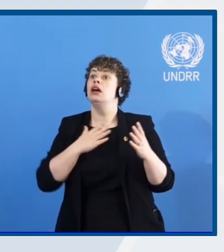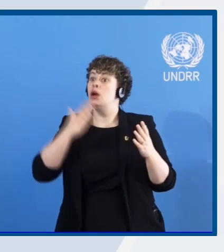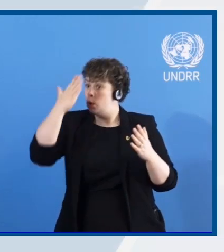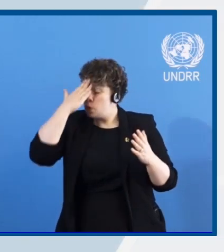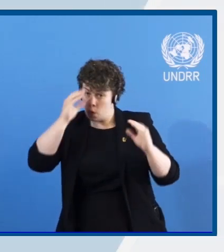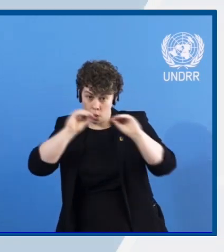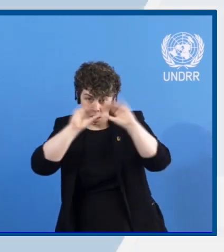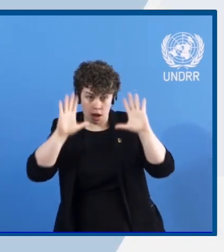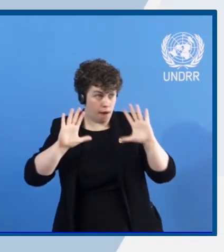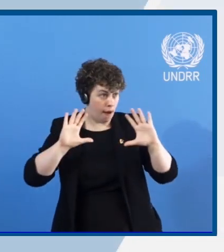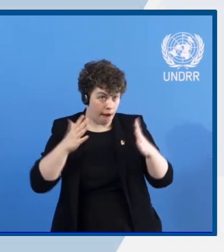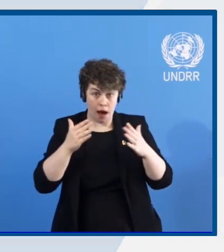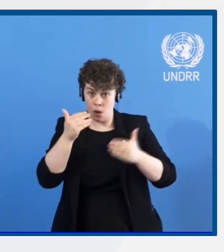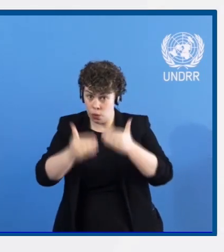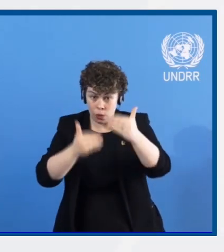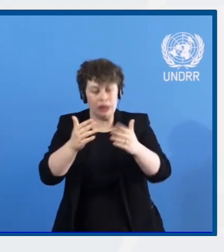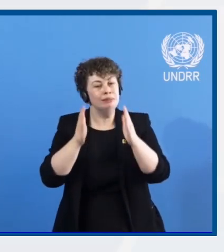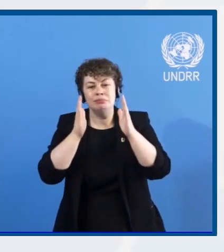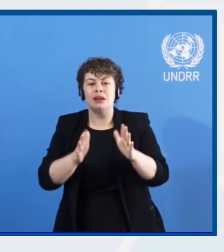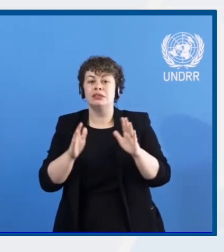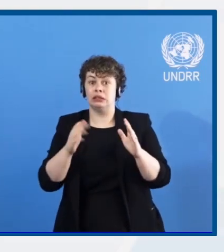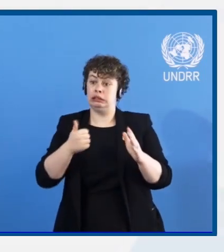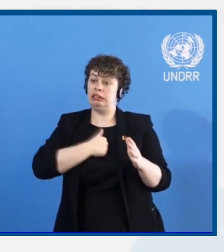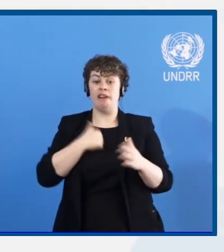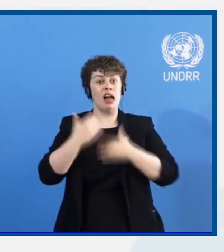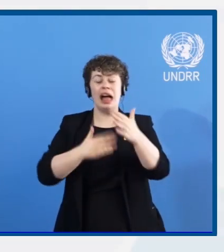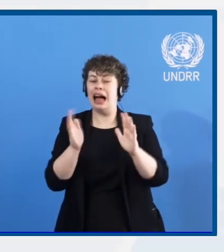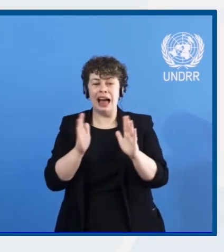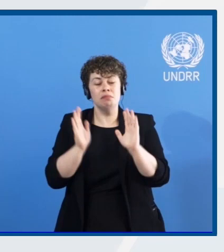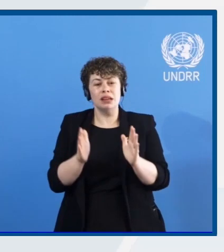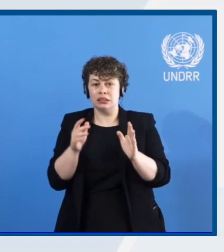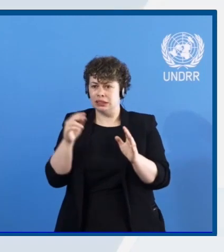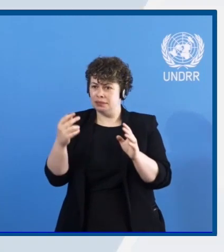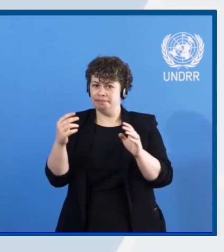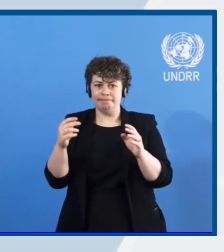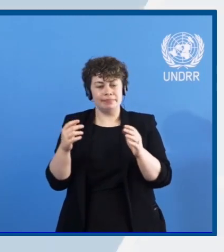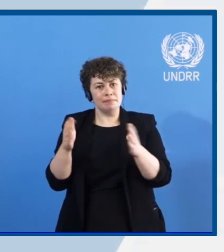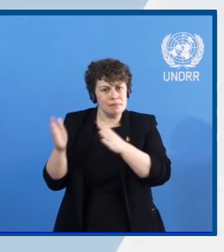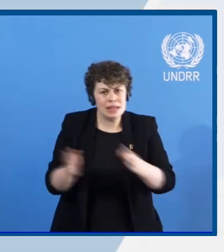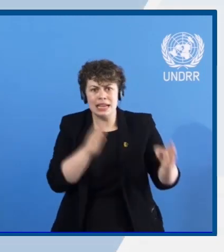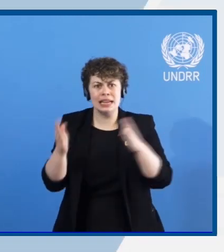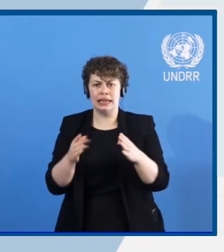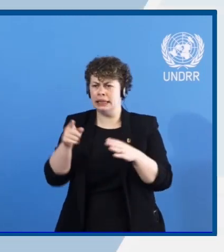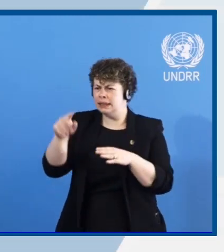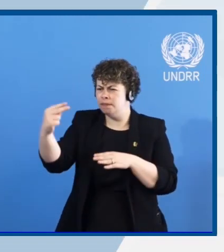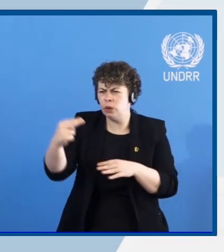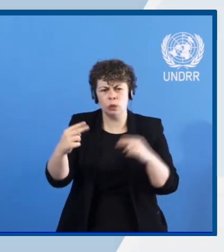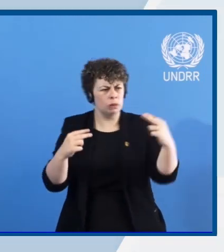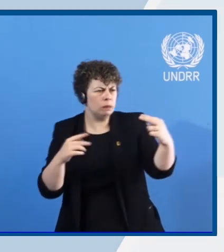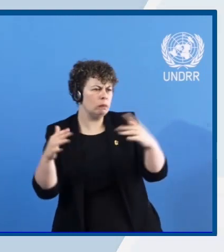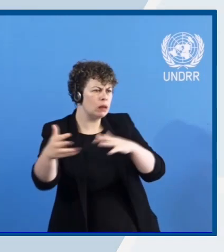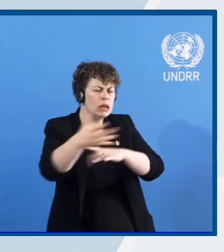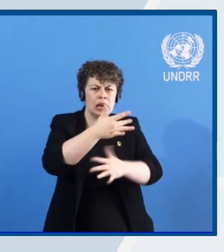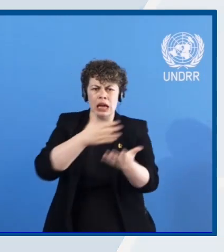específica de los riesgos sobre los cuales se enfrenta. Esto es interesante porque en el mundo, digamos,